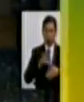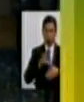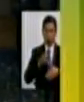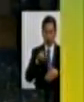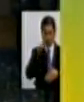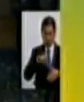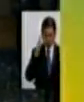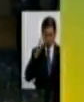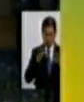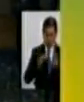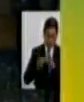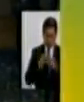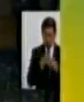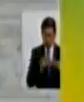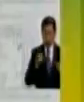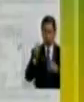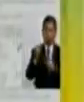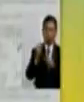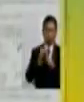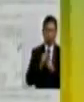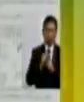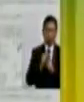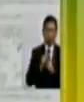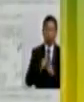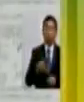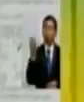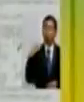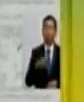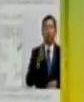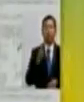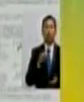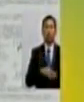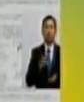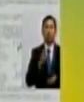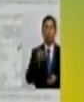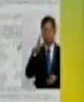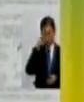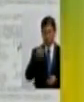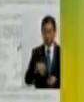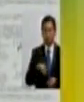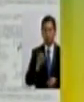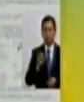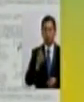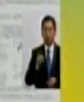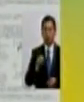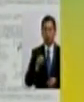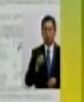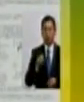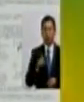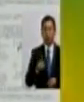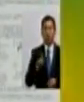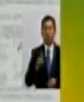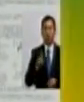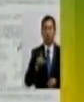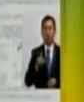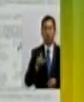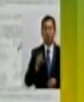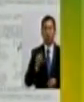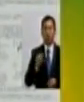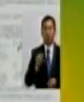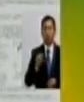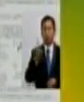no pueden ni deben quedar abiertas. El siglo XXI será un siglo de paz y